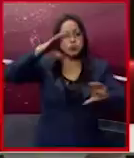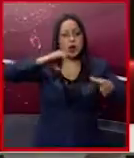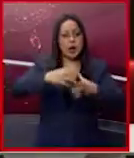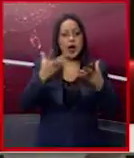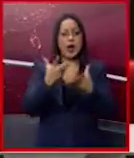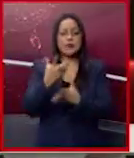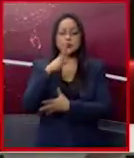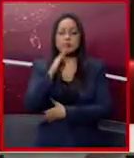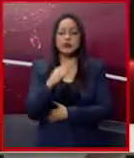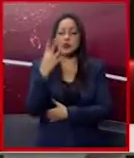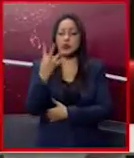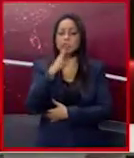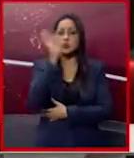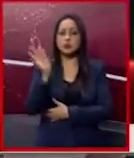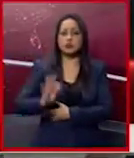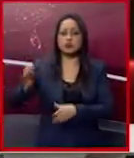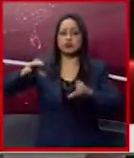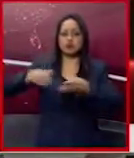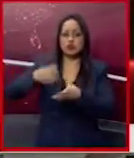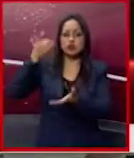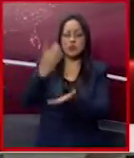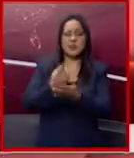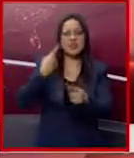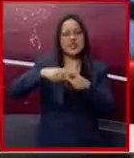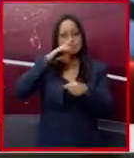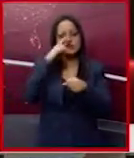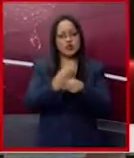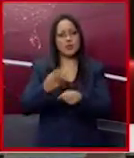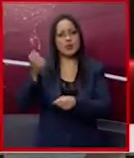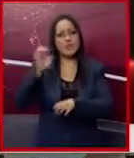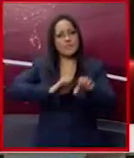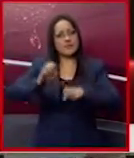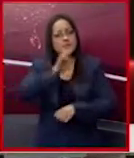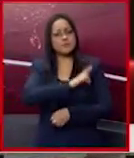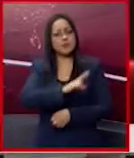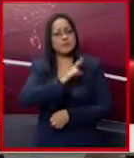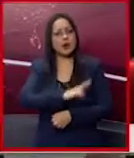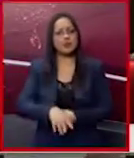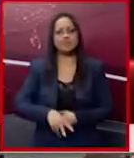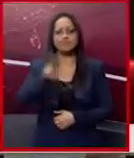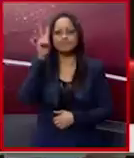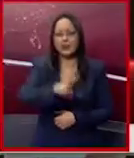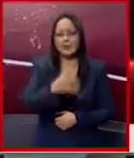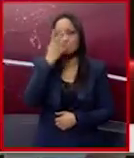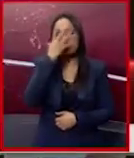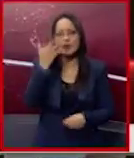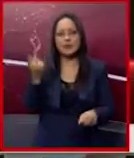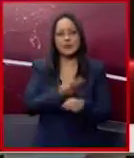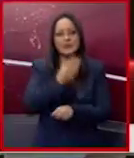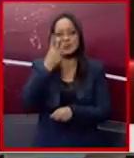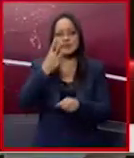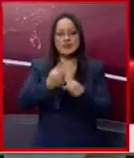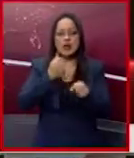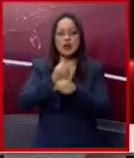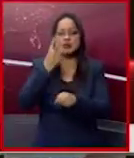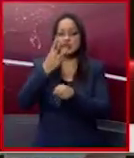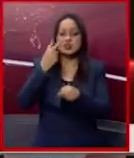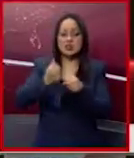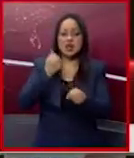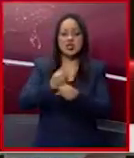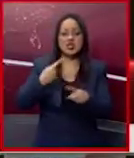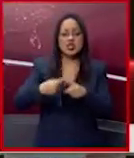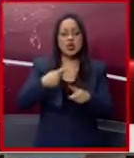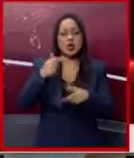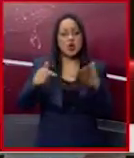del 94% en manos privadas. Es triste saber que cada 3 años los que provenimos